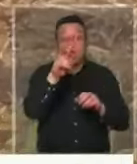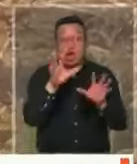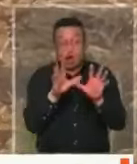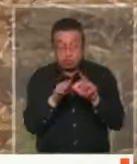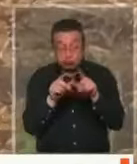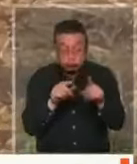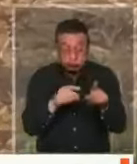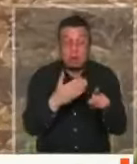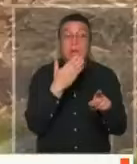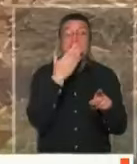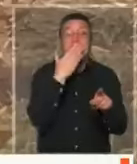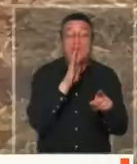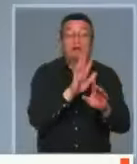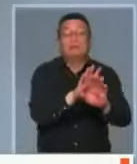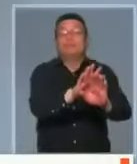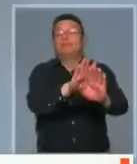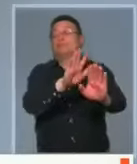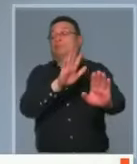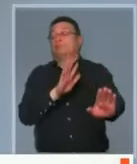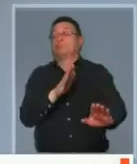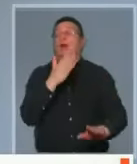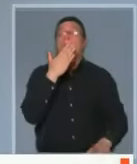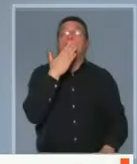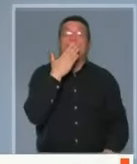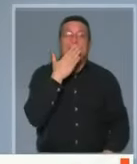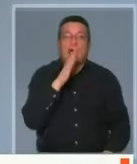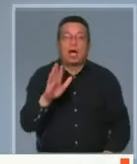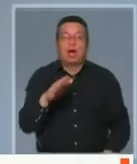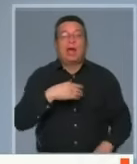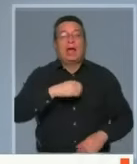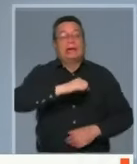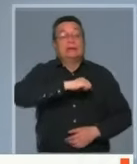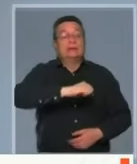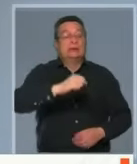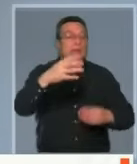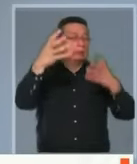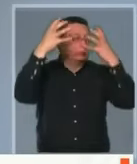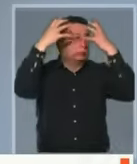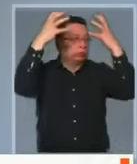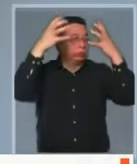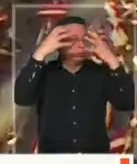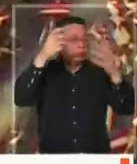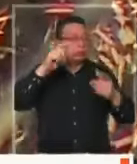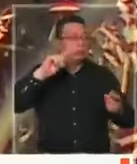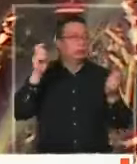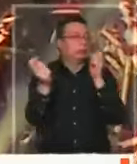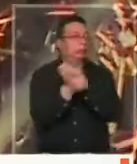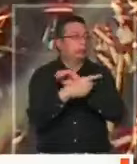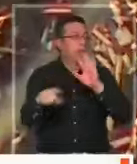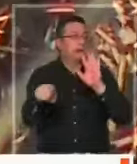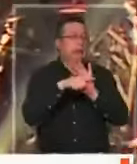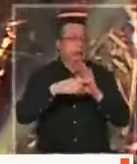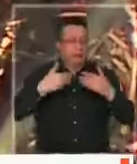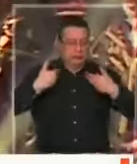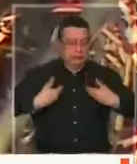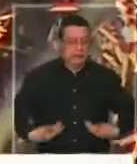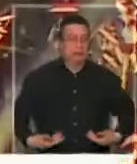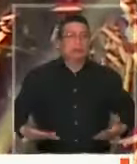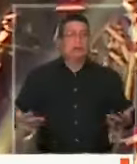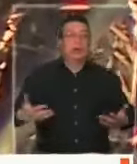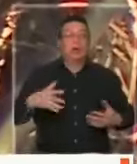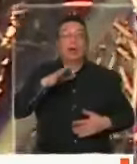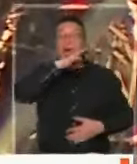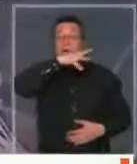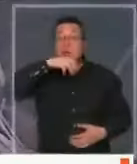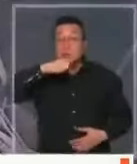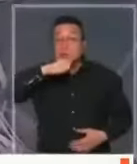lo preferible es mantenerse a distancia para evitar cualquier mal rato que se transforme en un problema de salud. Y ojo, que los adultos